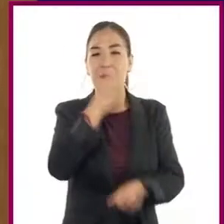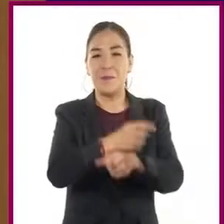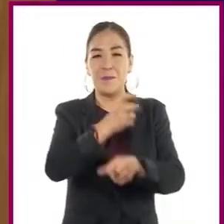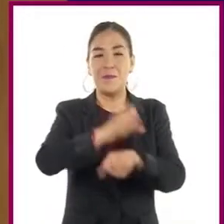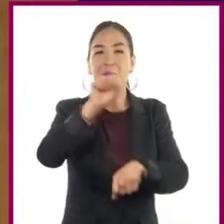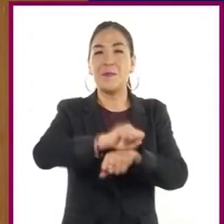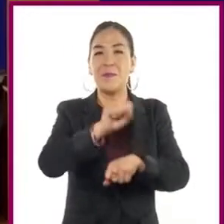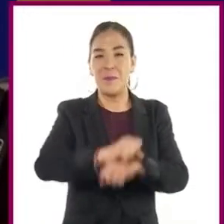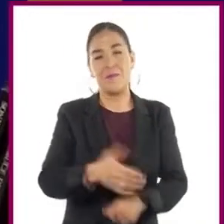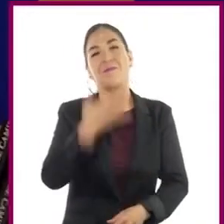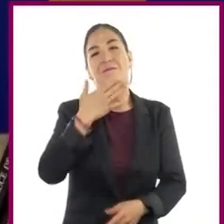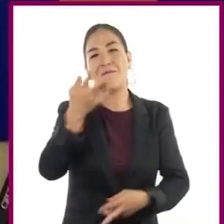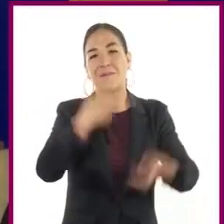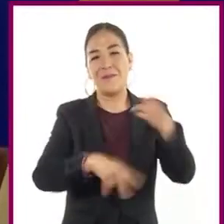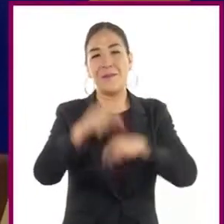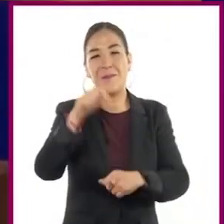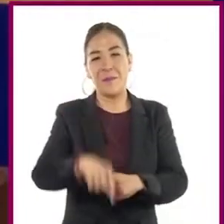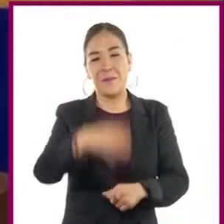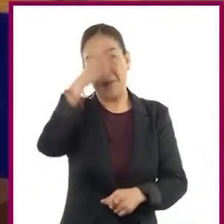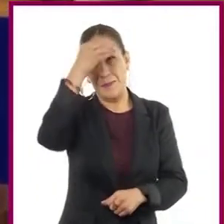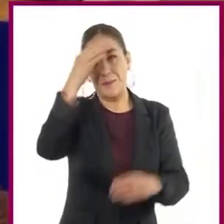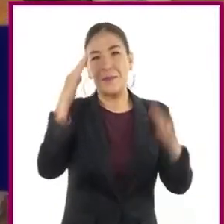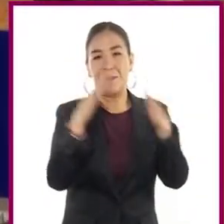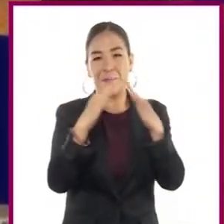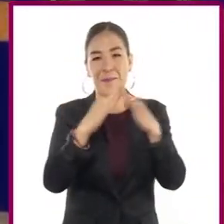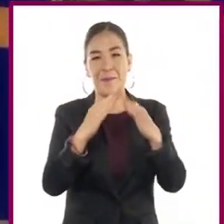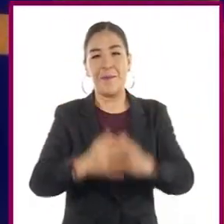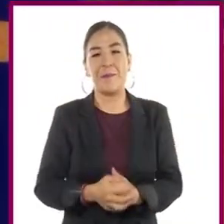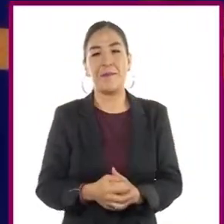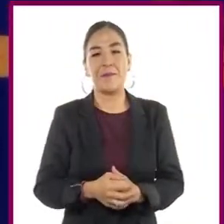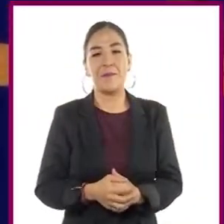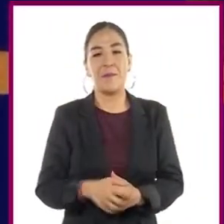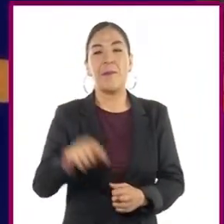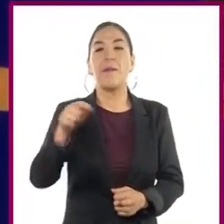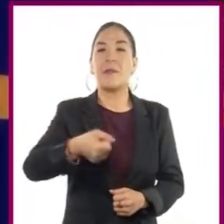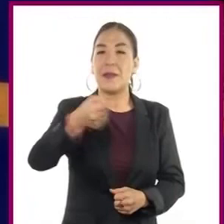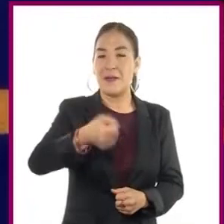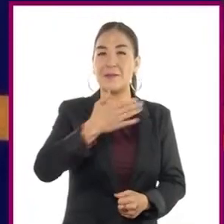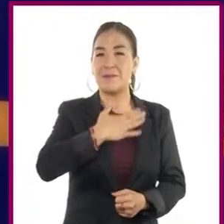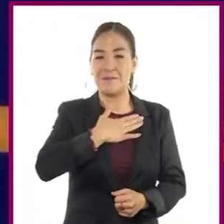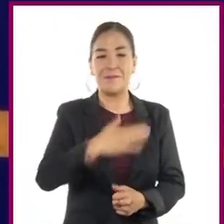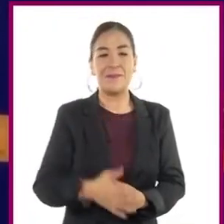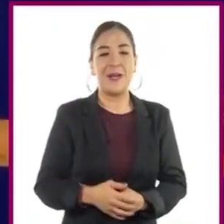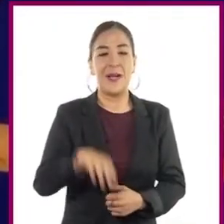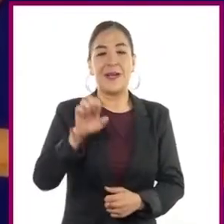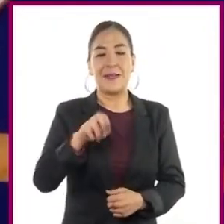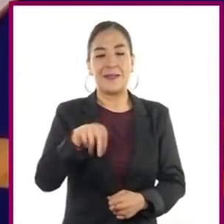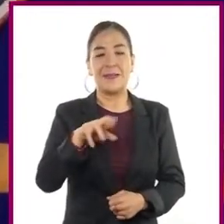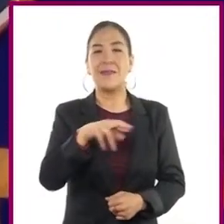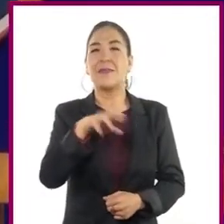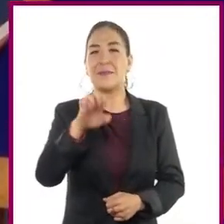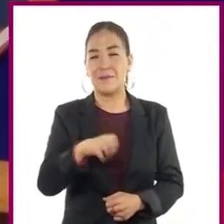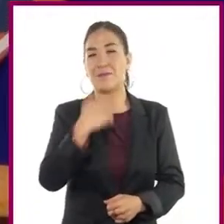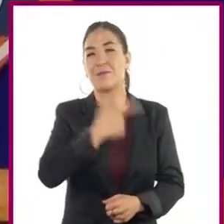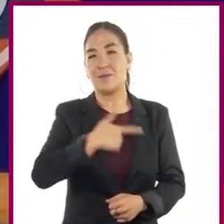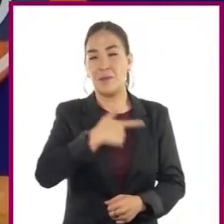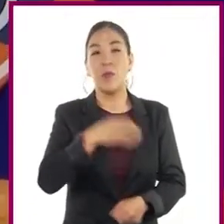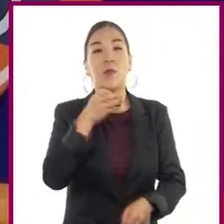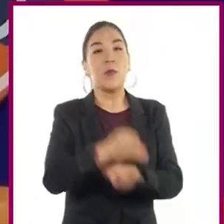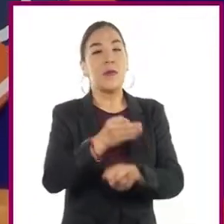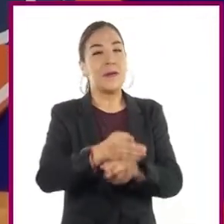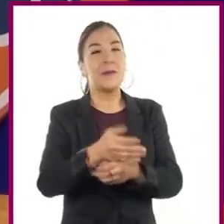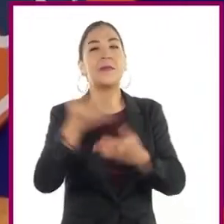Bienvenidos a una emisión más de la estrategia Aprende en Casa. Los saluda a su servidor, Enrique Rodal. Y tengo el gusto